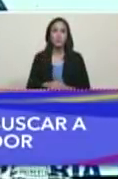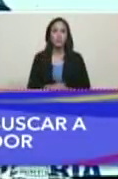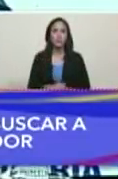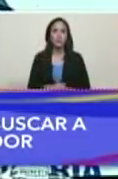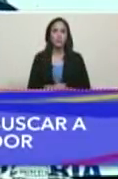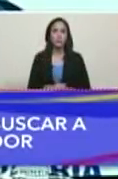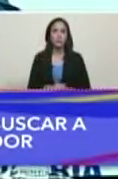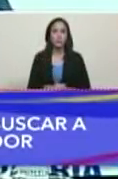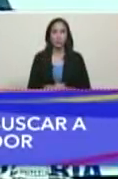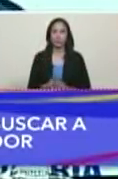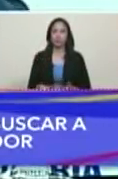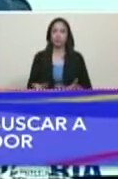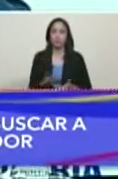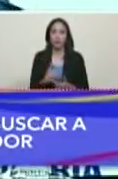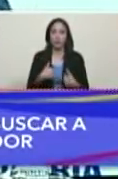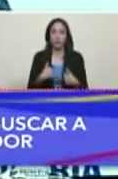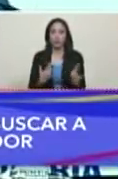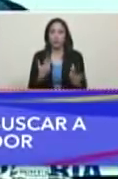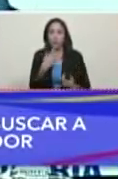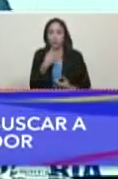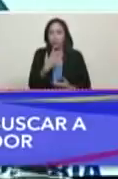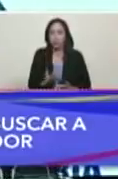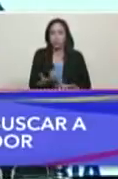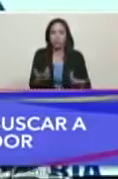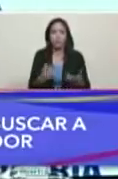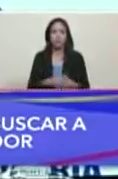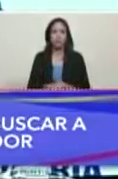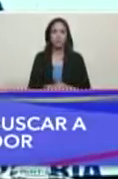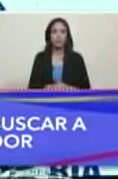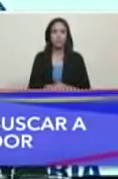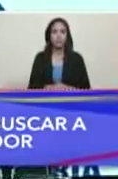Los ojos se le movían así.